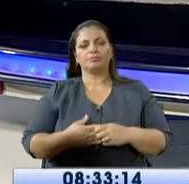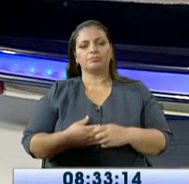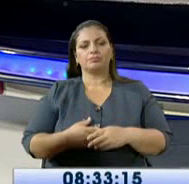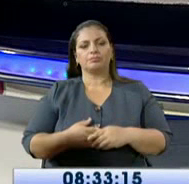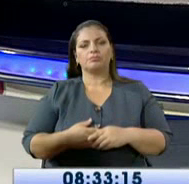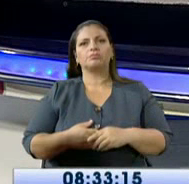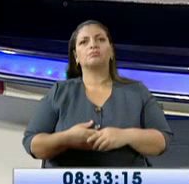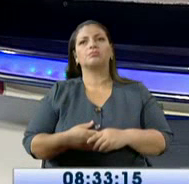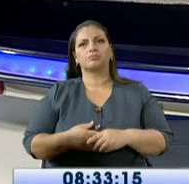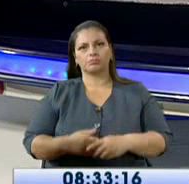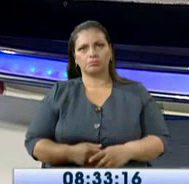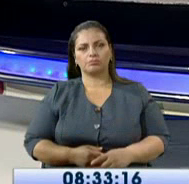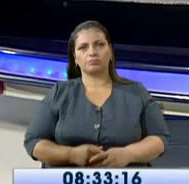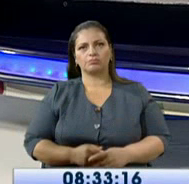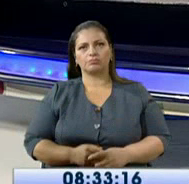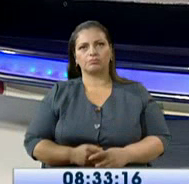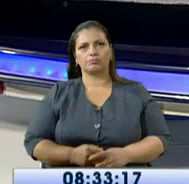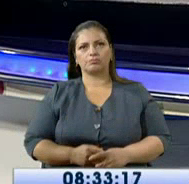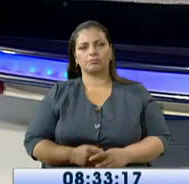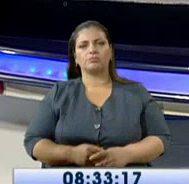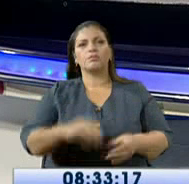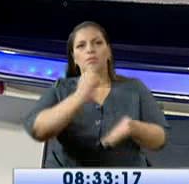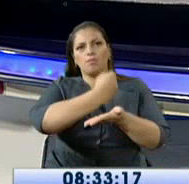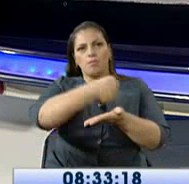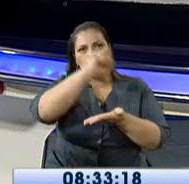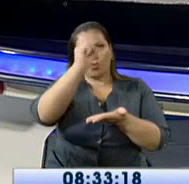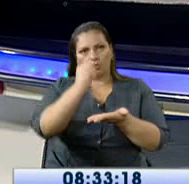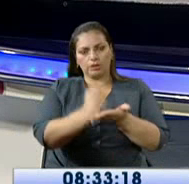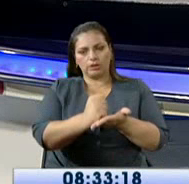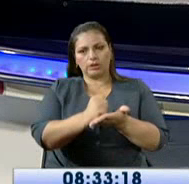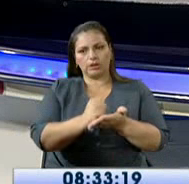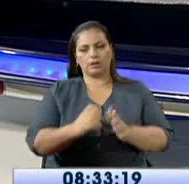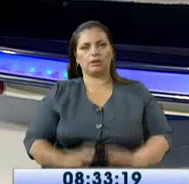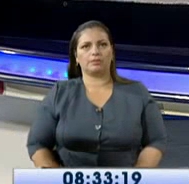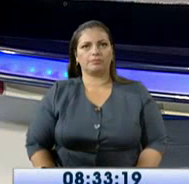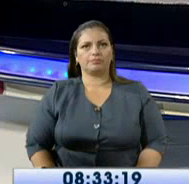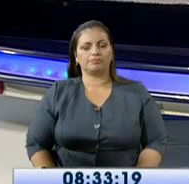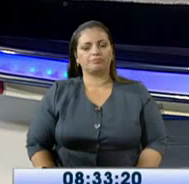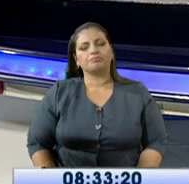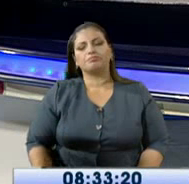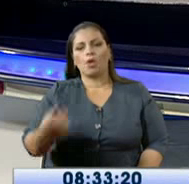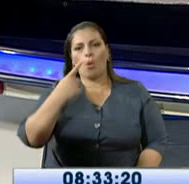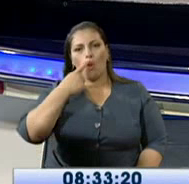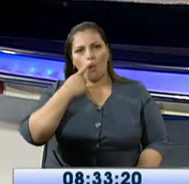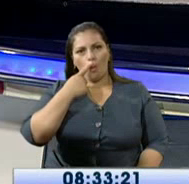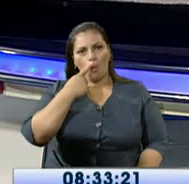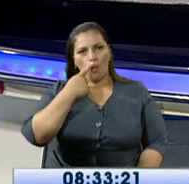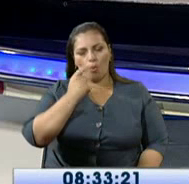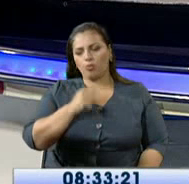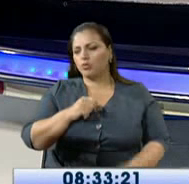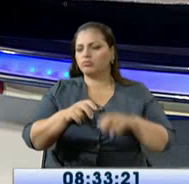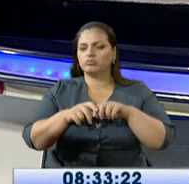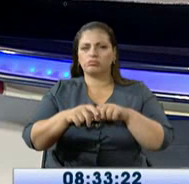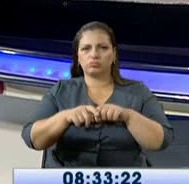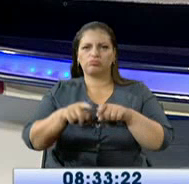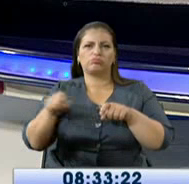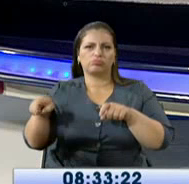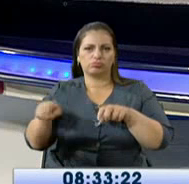a los ocupantes en el sector de Monte Sinaí. Los antisociales hirieron a dos de sus víctimas